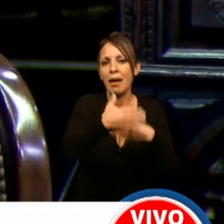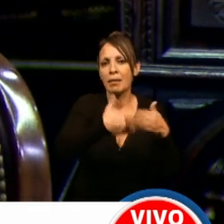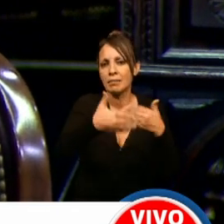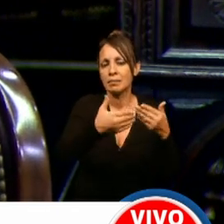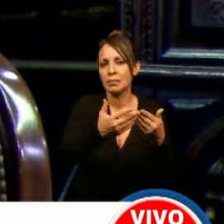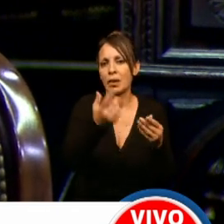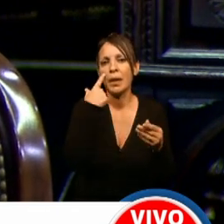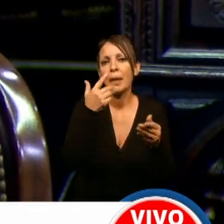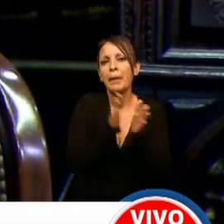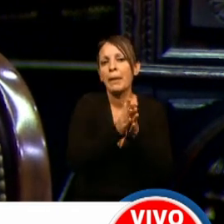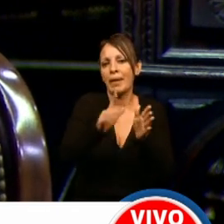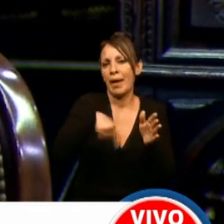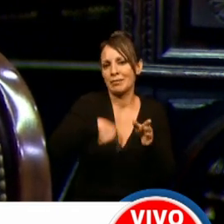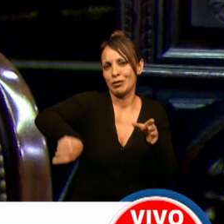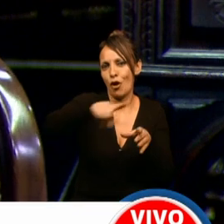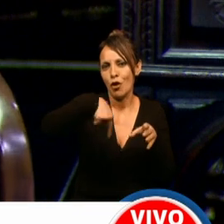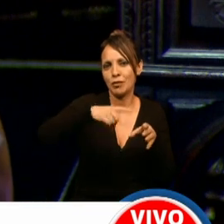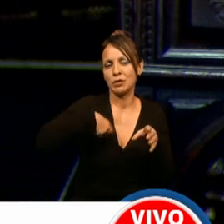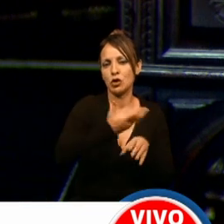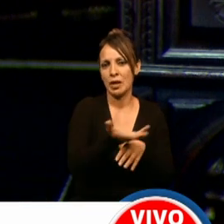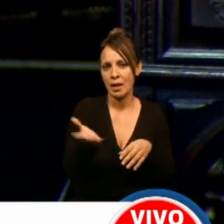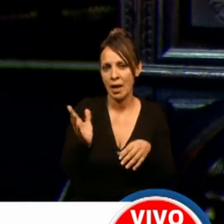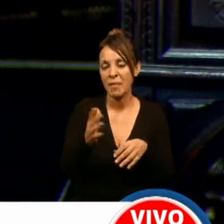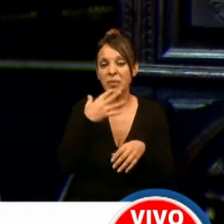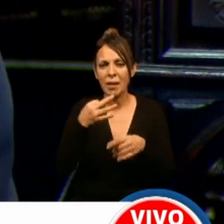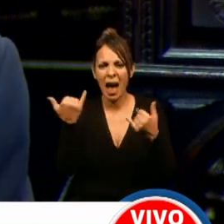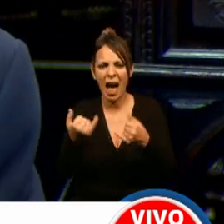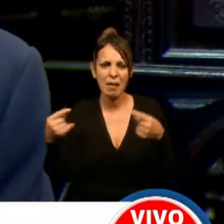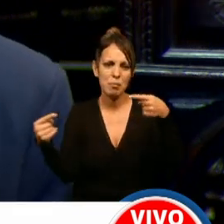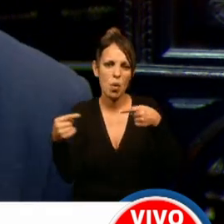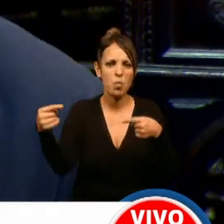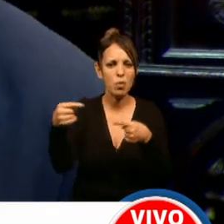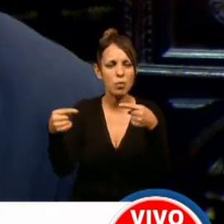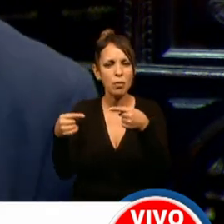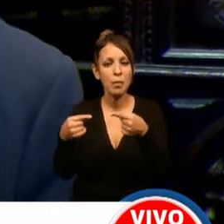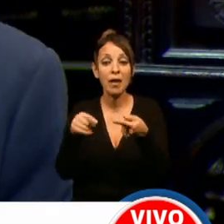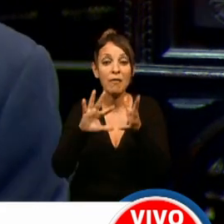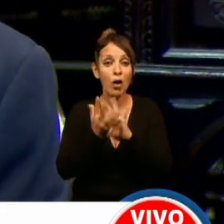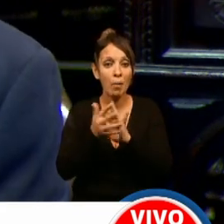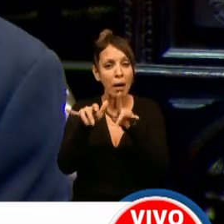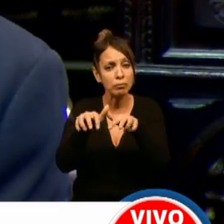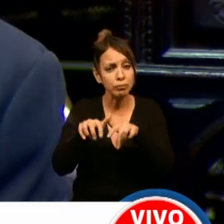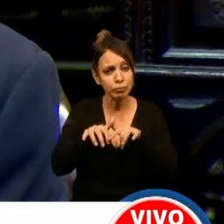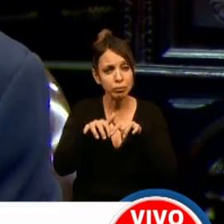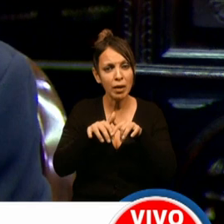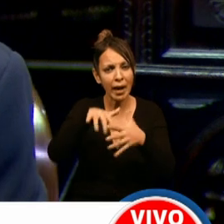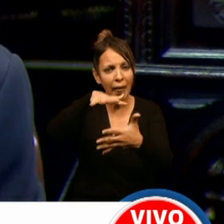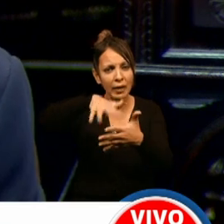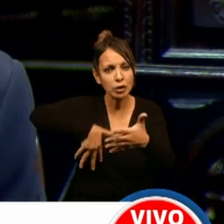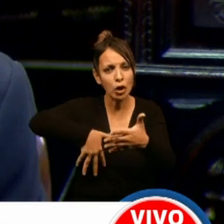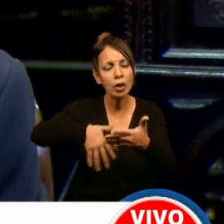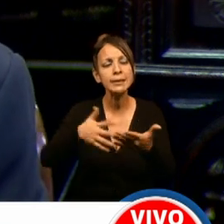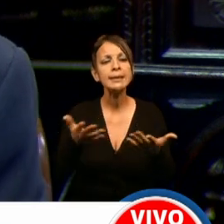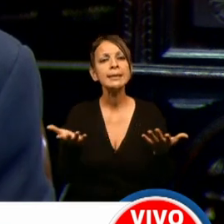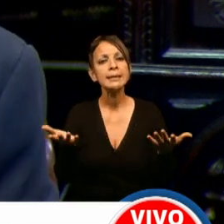nuestra vida en sociedad y la verdad es un poco de económico porque esta redacción que por un lado